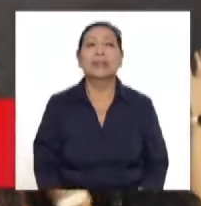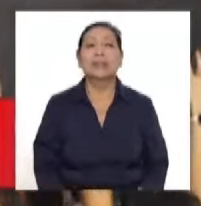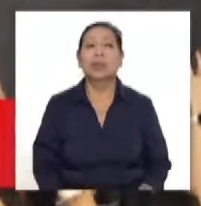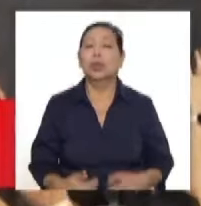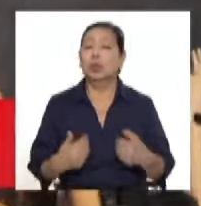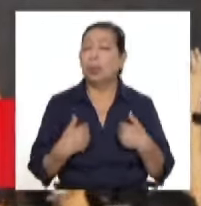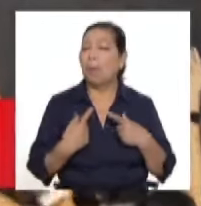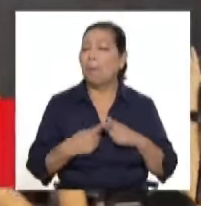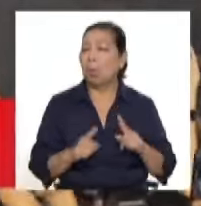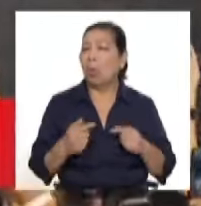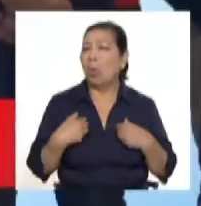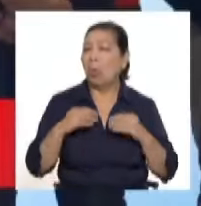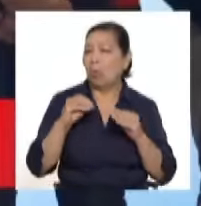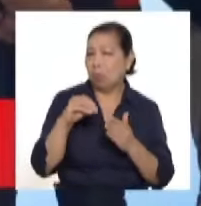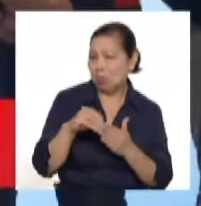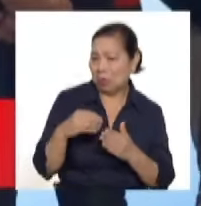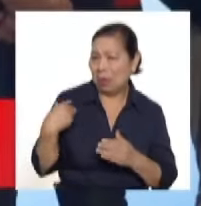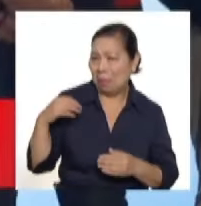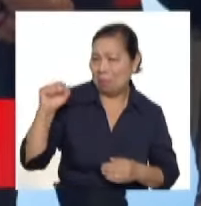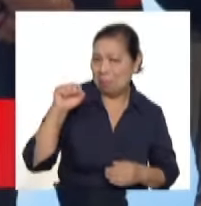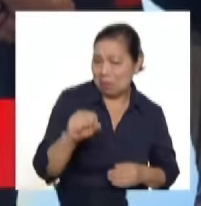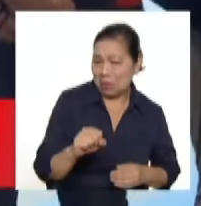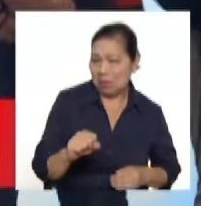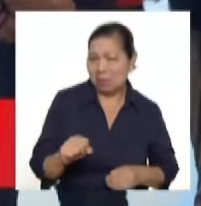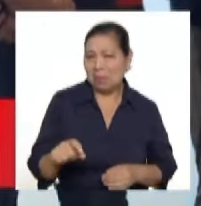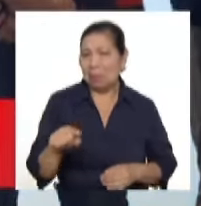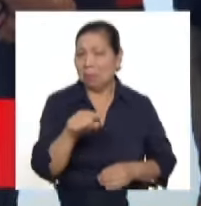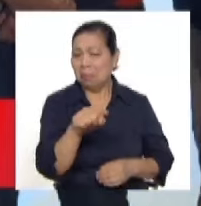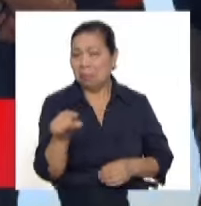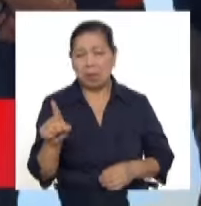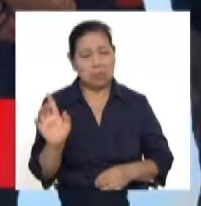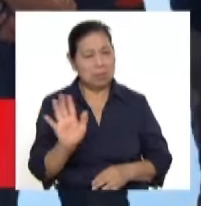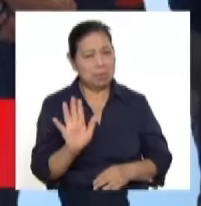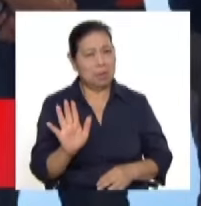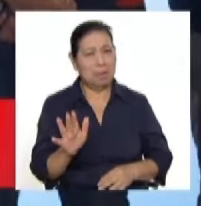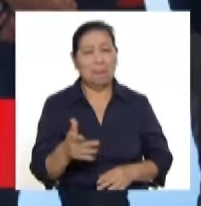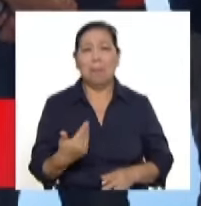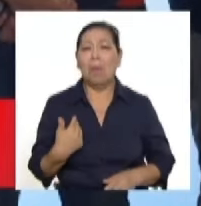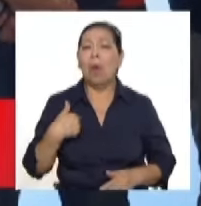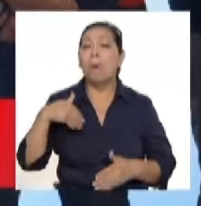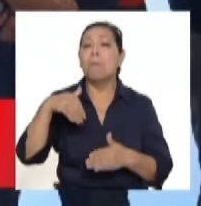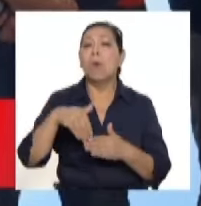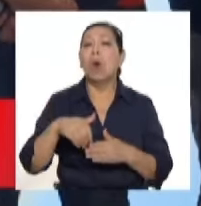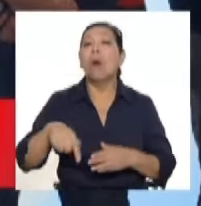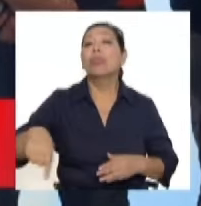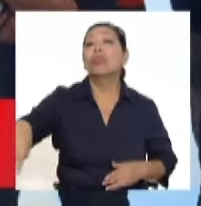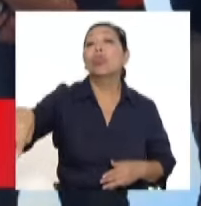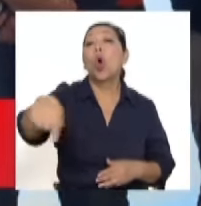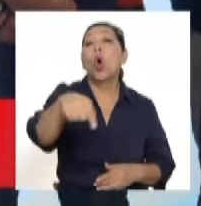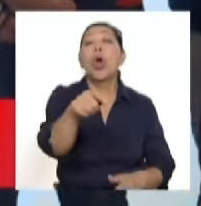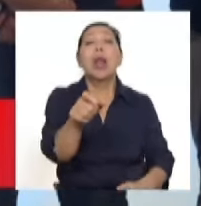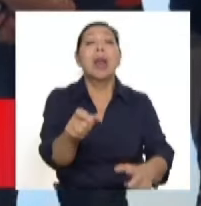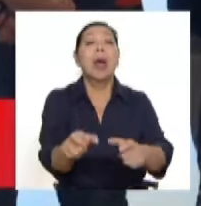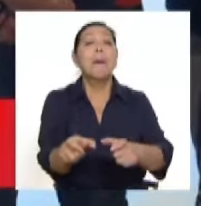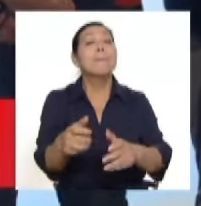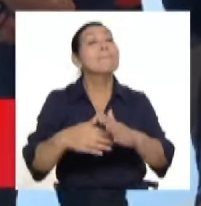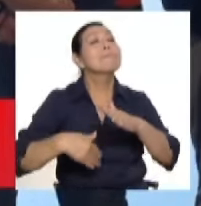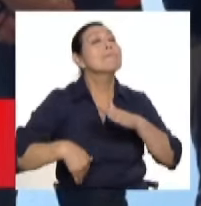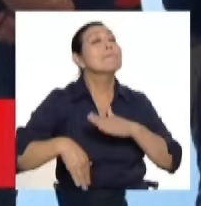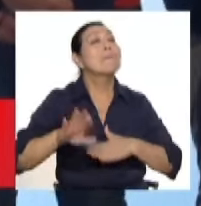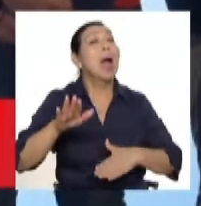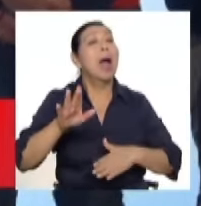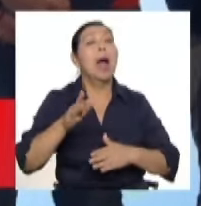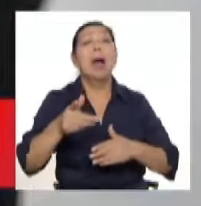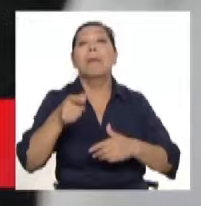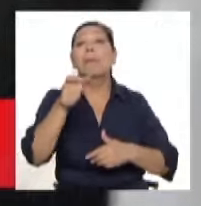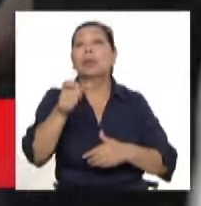Yo no estoy aquí porque me puso alguien, ni porque el dedo de alguien me puso el voto popular de la mayoría de